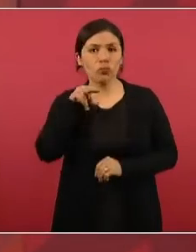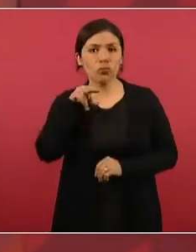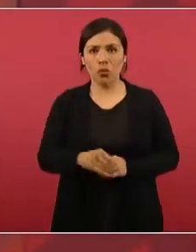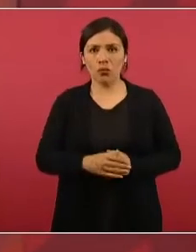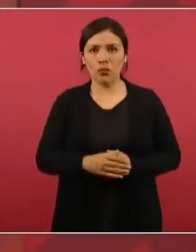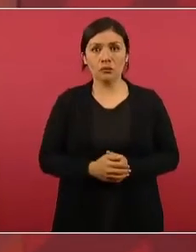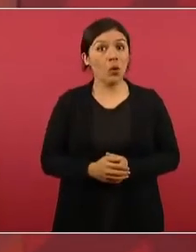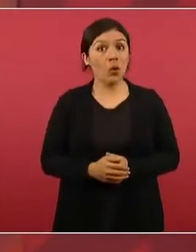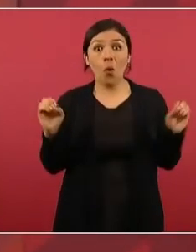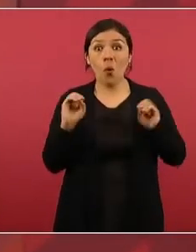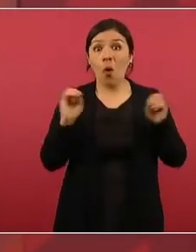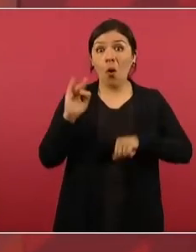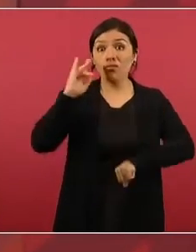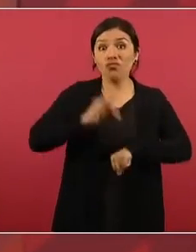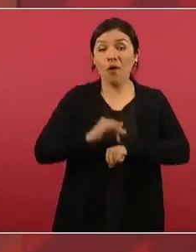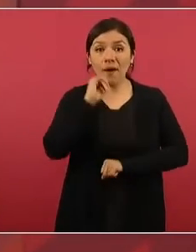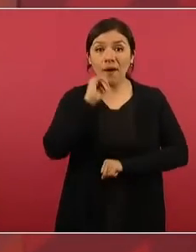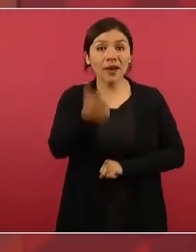y no lo tocó.